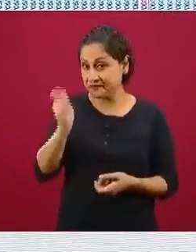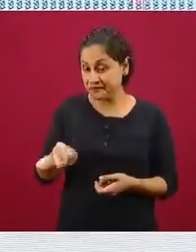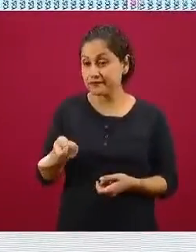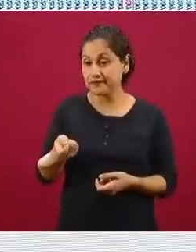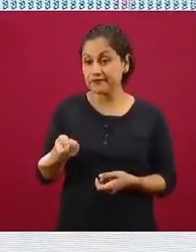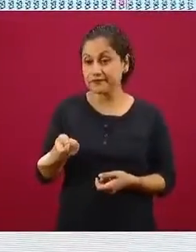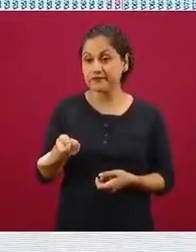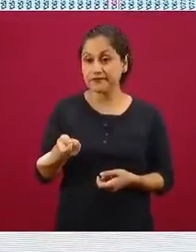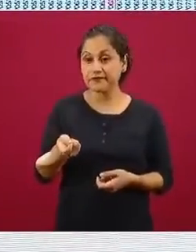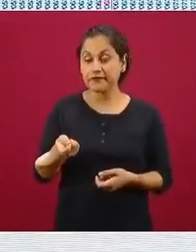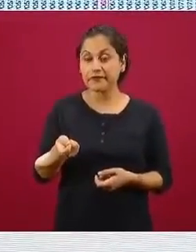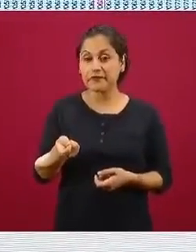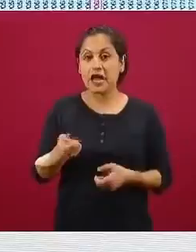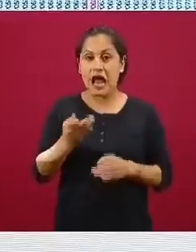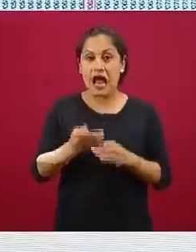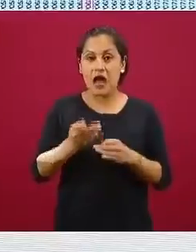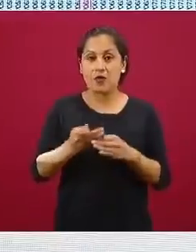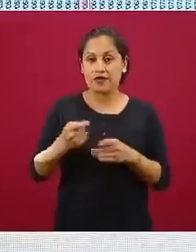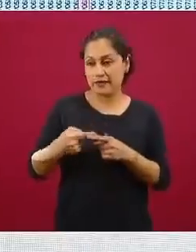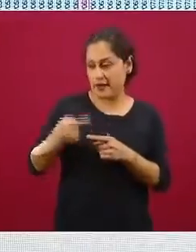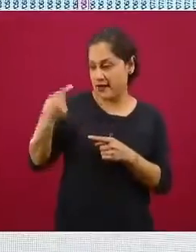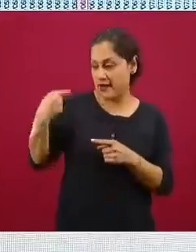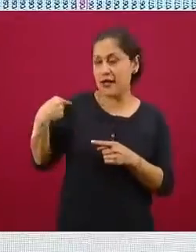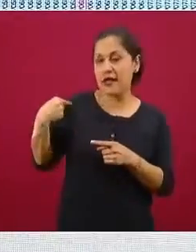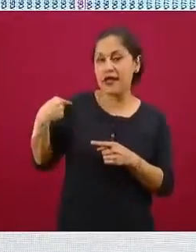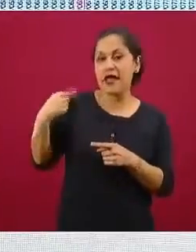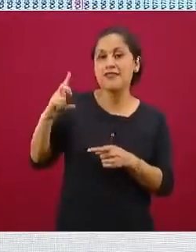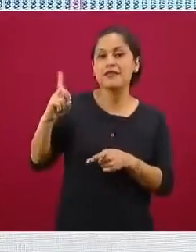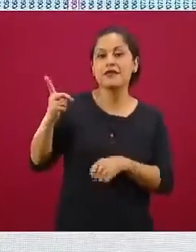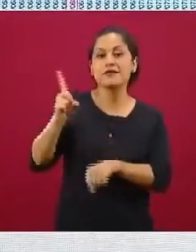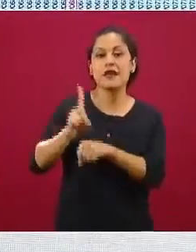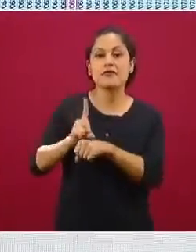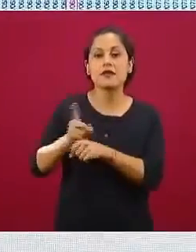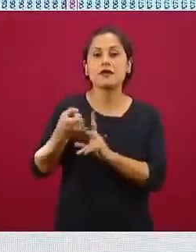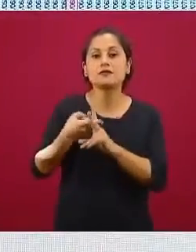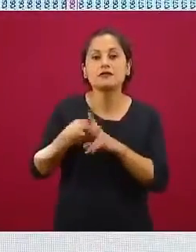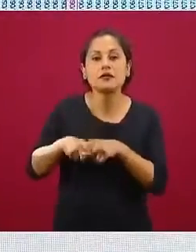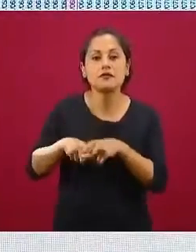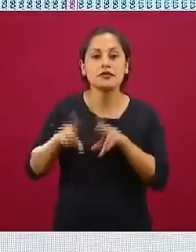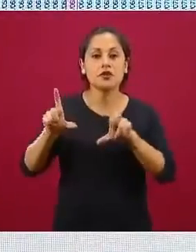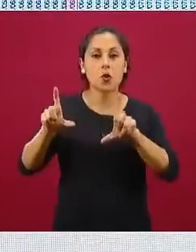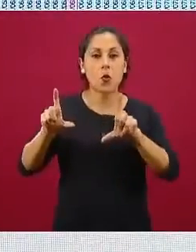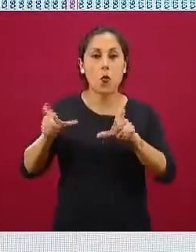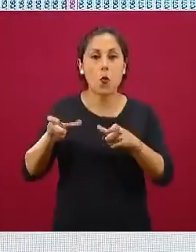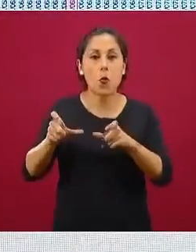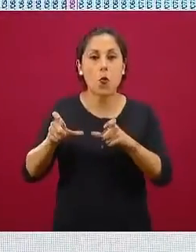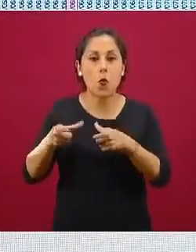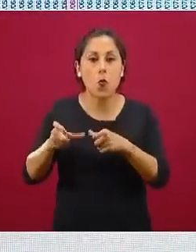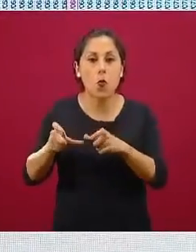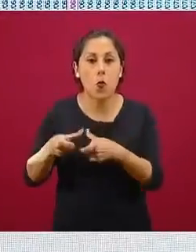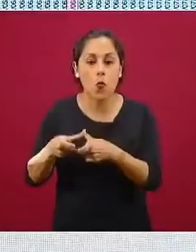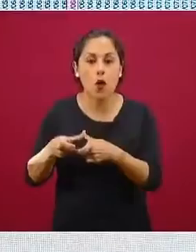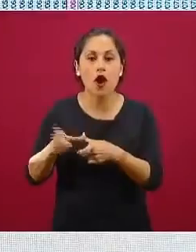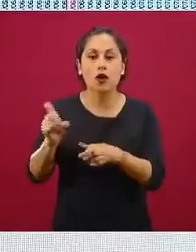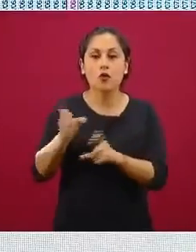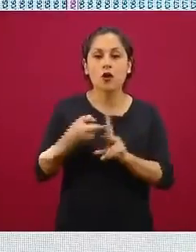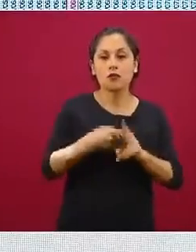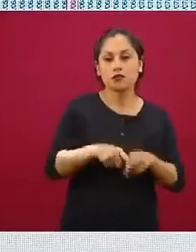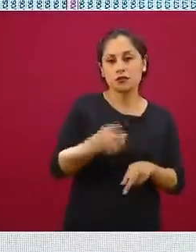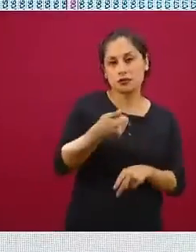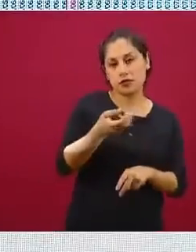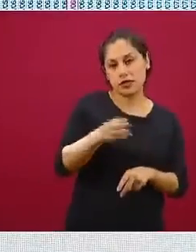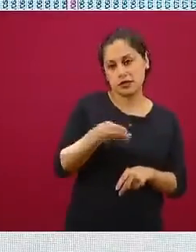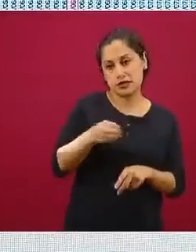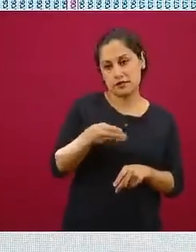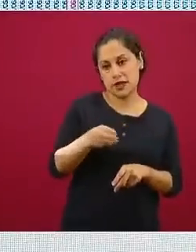consistente, ya por más de 30 días tenemos este descenso. Este es el 6 de mayo, en este